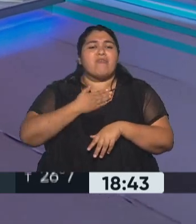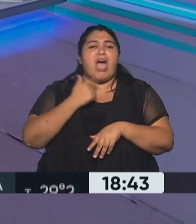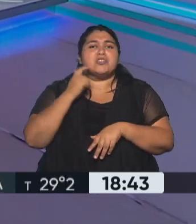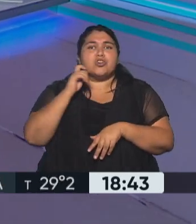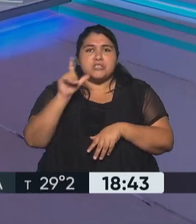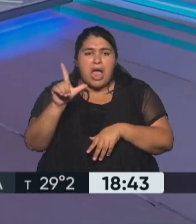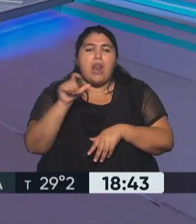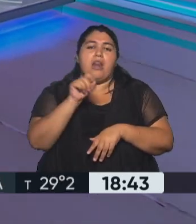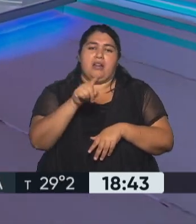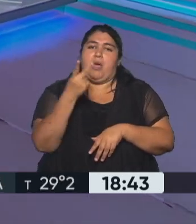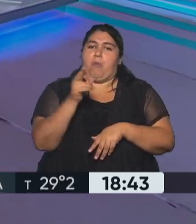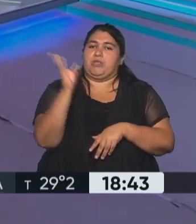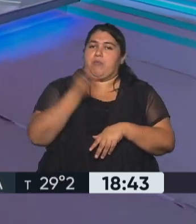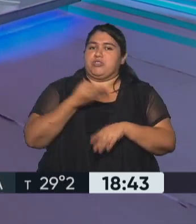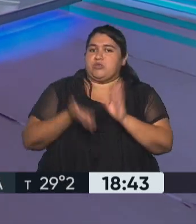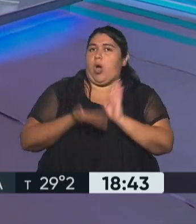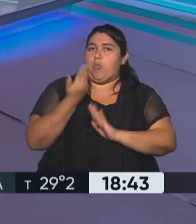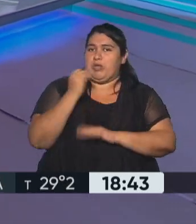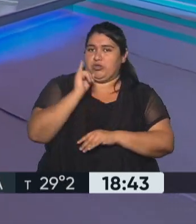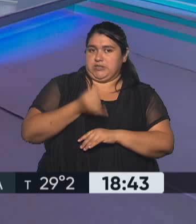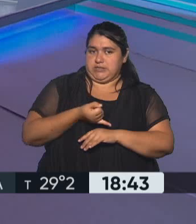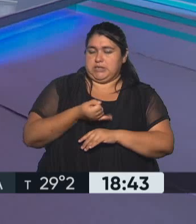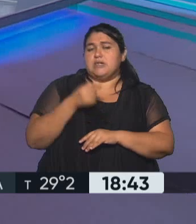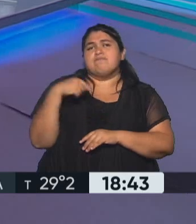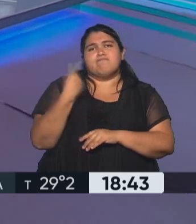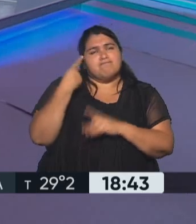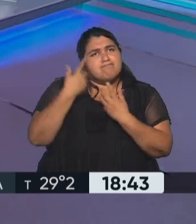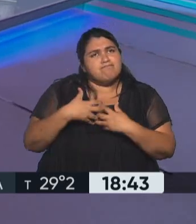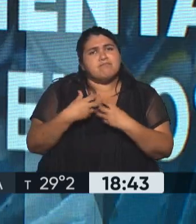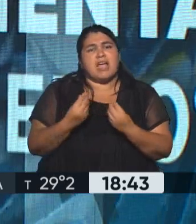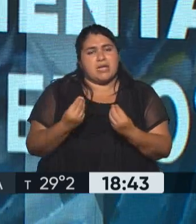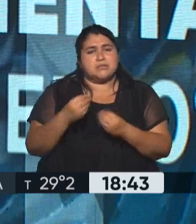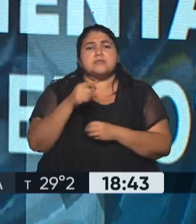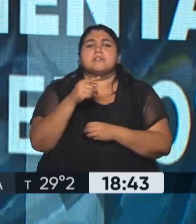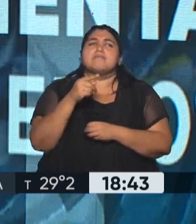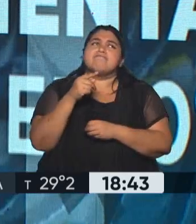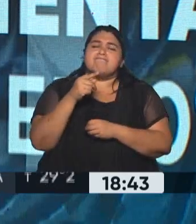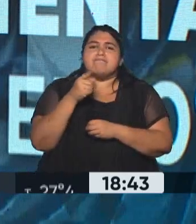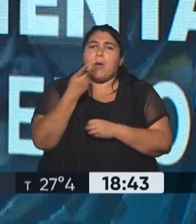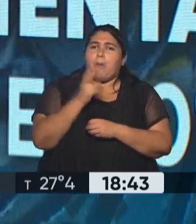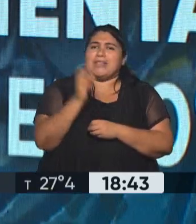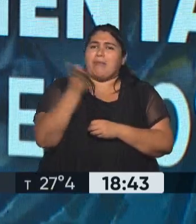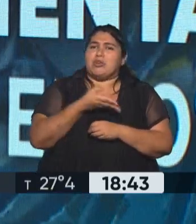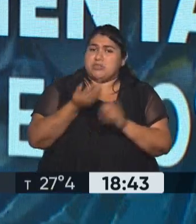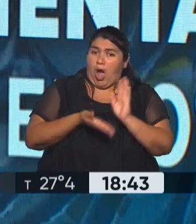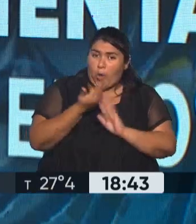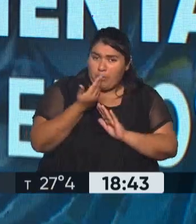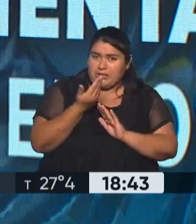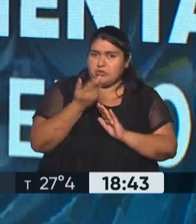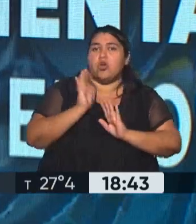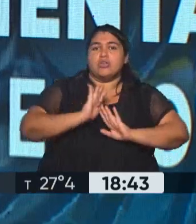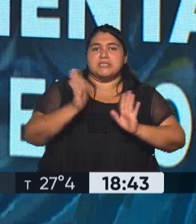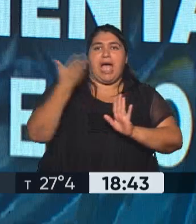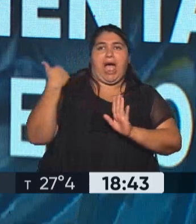20%. Lo que me explicaban ayer es que, porque uno se podía preguntar, ¿qué pasa con el aumento del 20% uniforme que ya